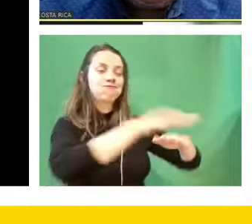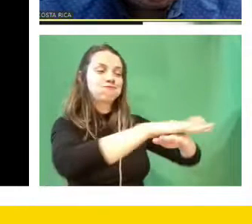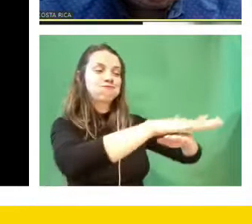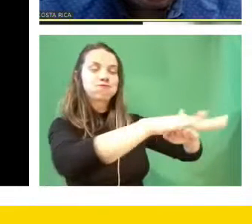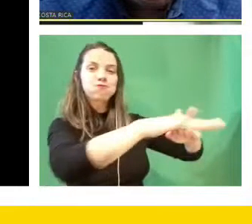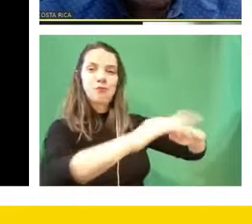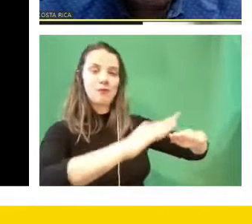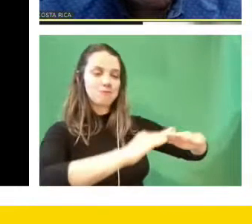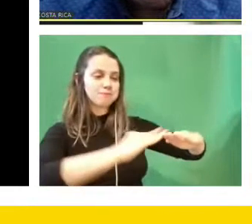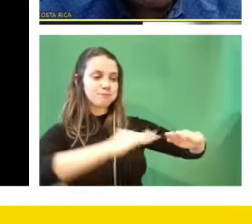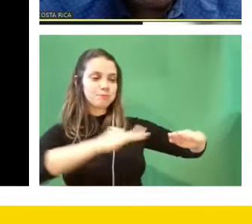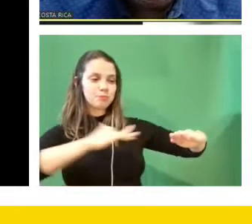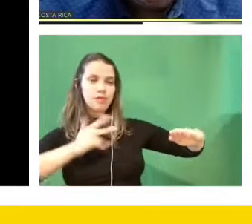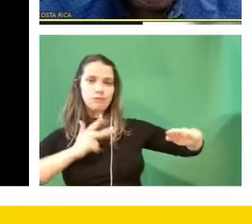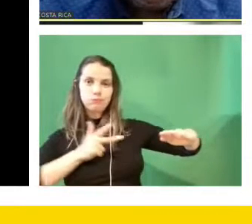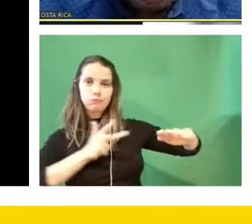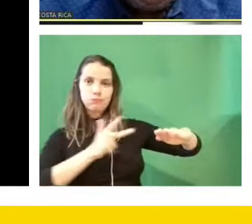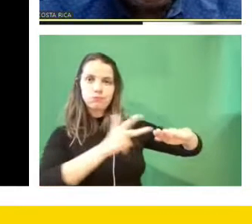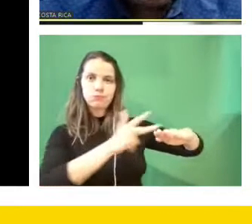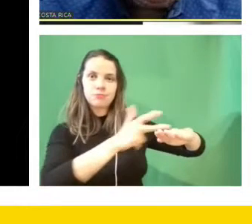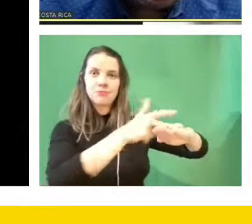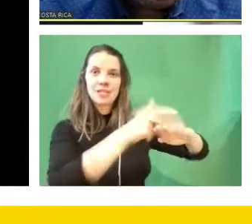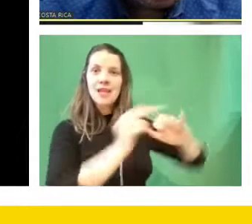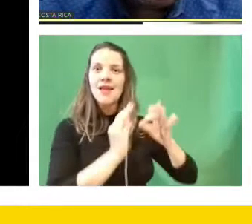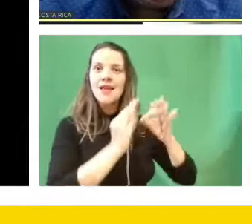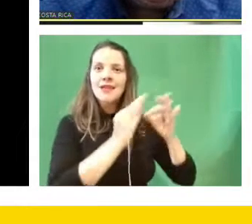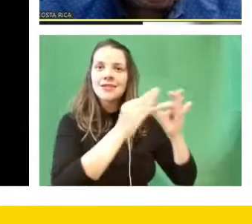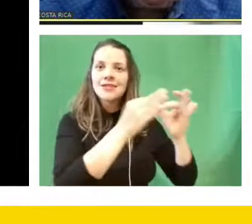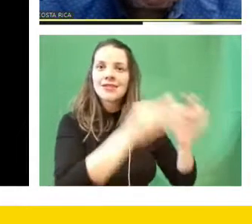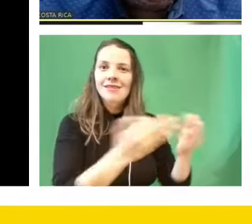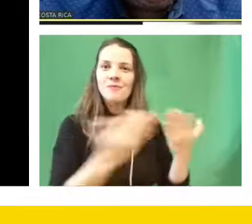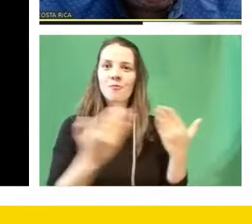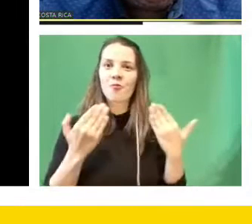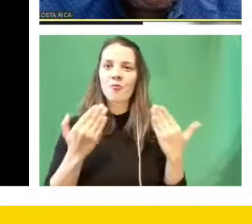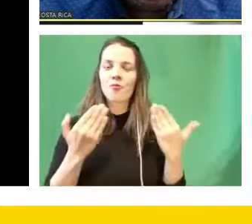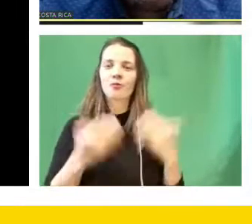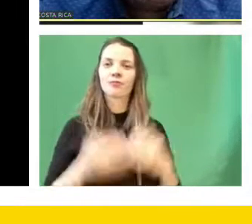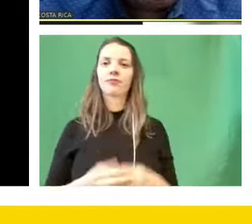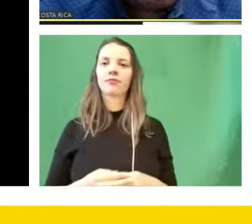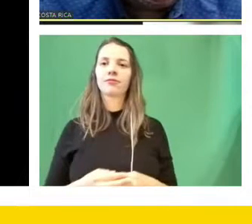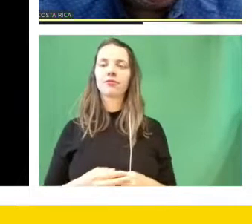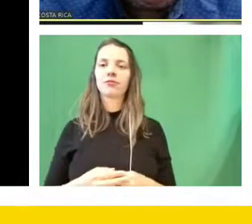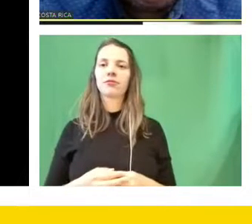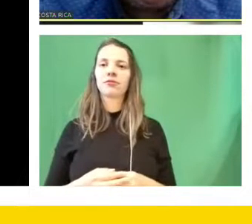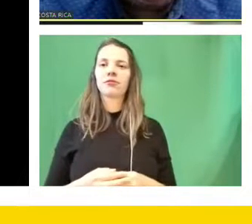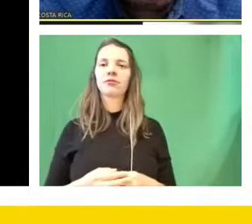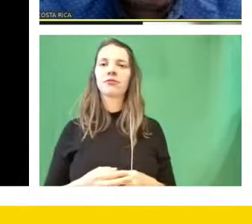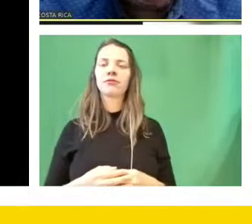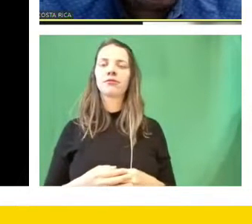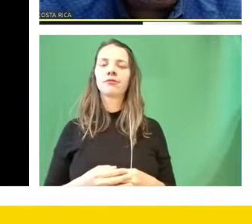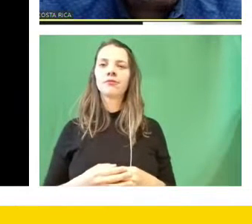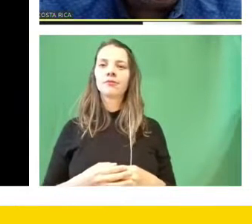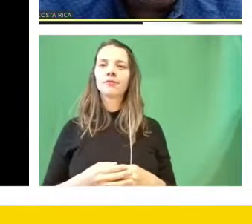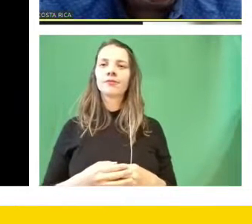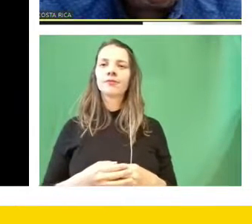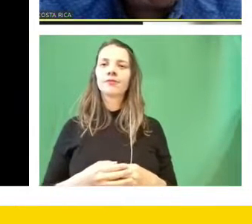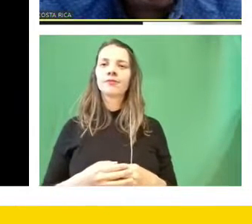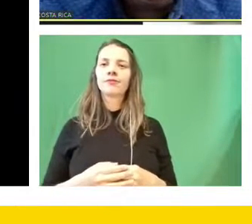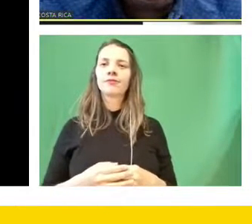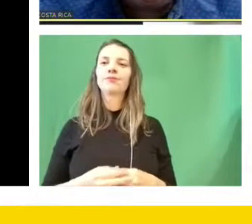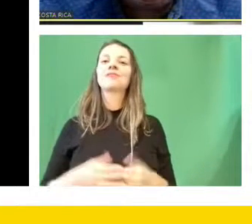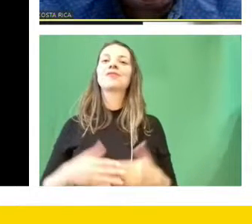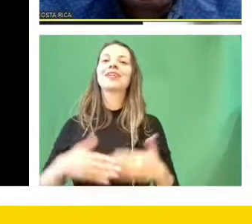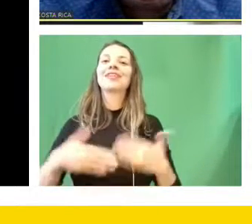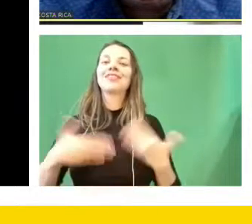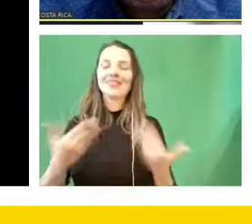diapositiva, si son tan amables. No obstante, me gusta también comentar que a un mismo tiempo en Costa Rica surge el proyecto